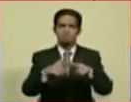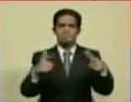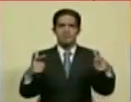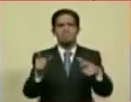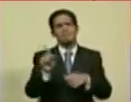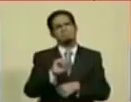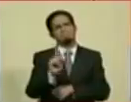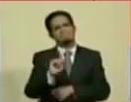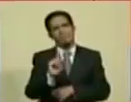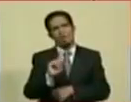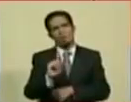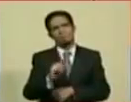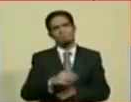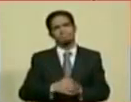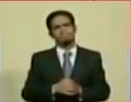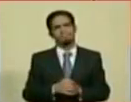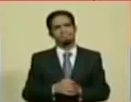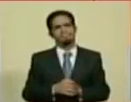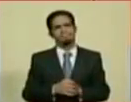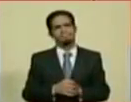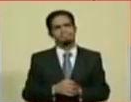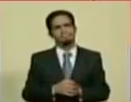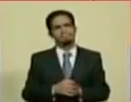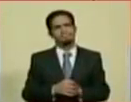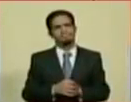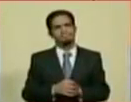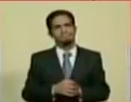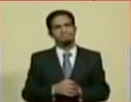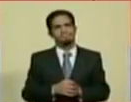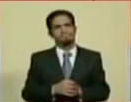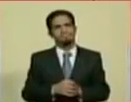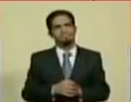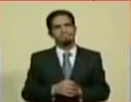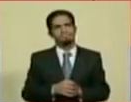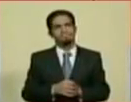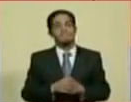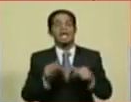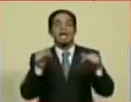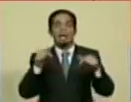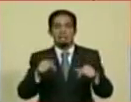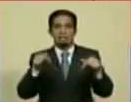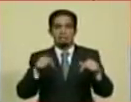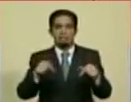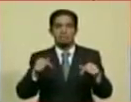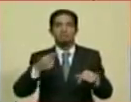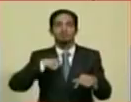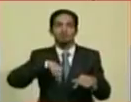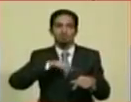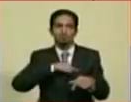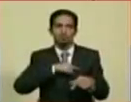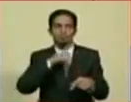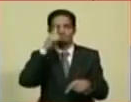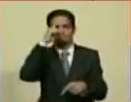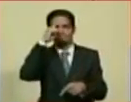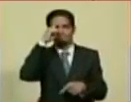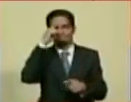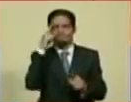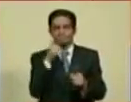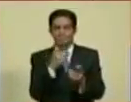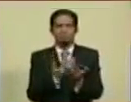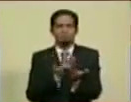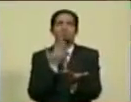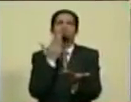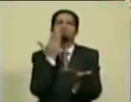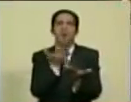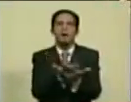el crecimiento y la prosperidad. Y aquí nos hemos propuesto avanzar hacia una